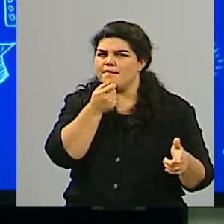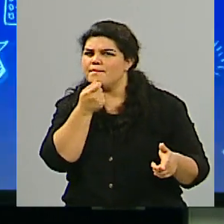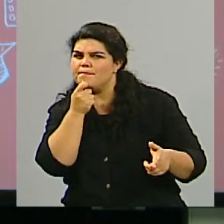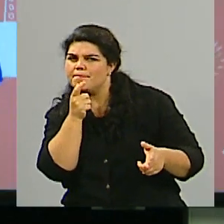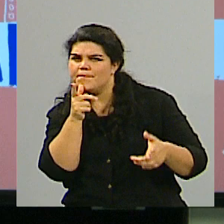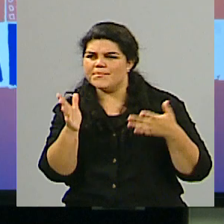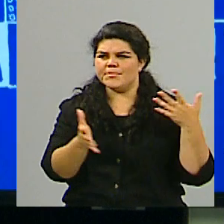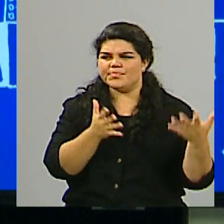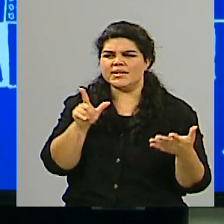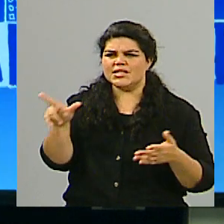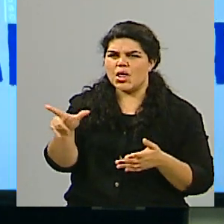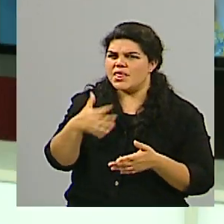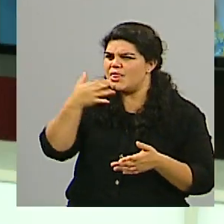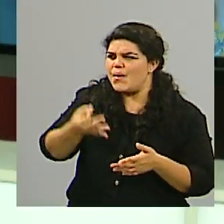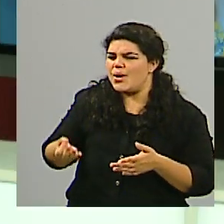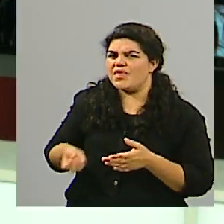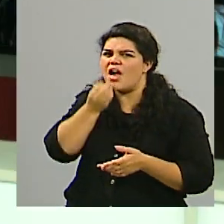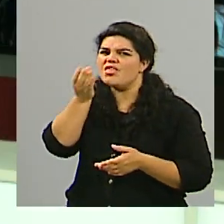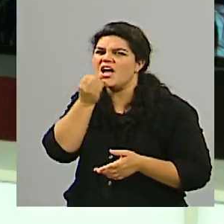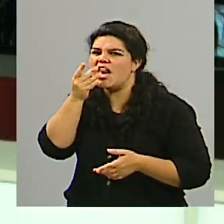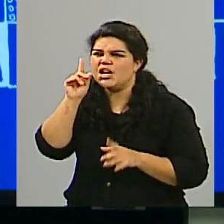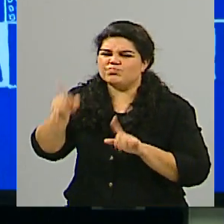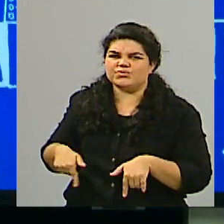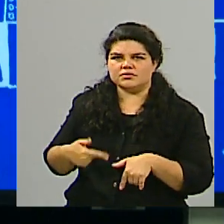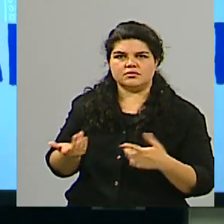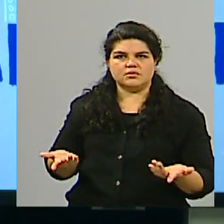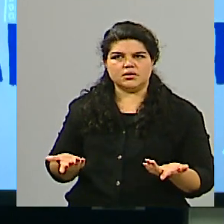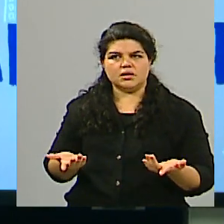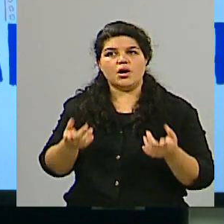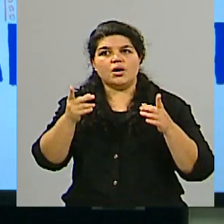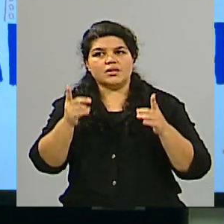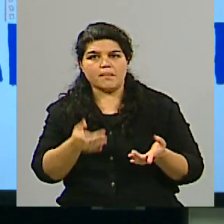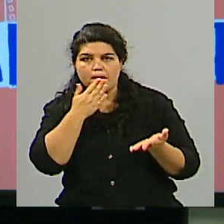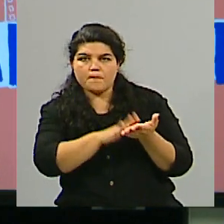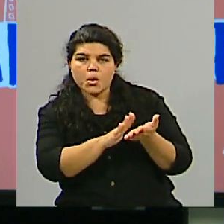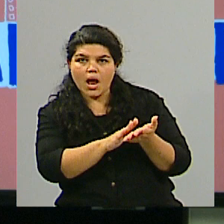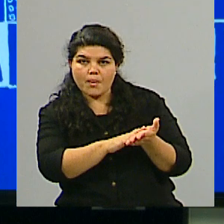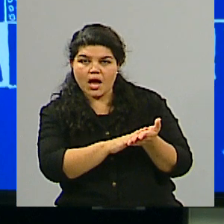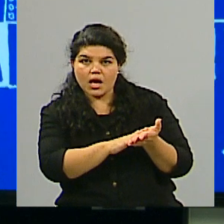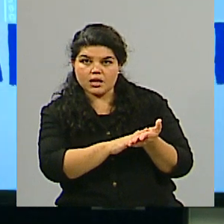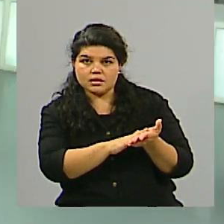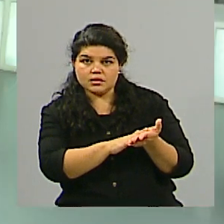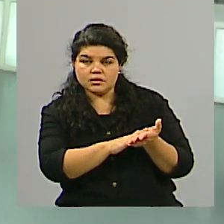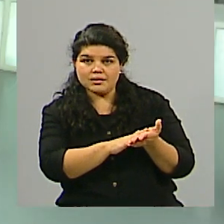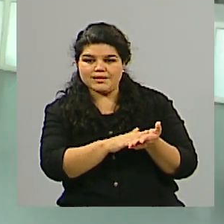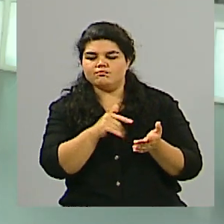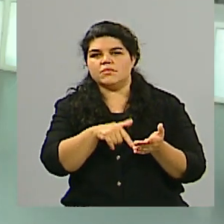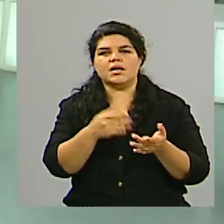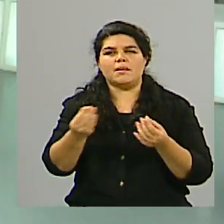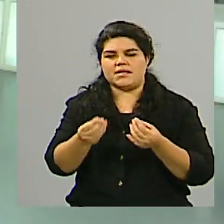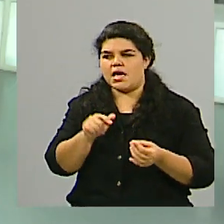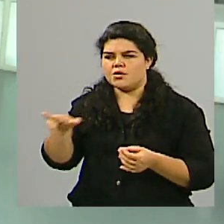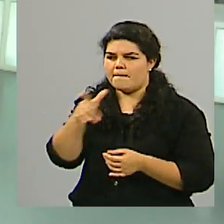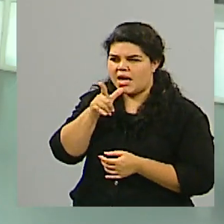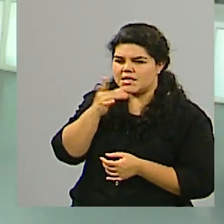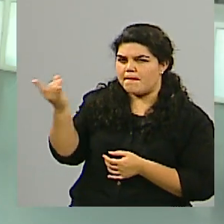Telma respecto de que él la accedió carnalmente, o interpretando la misma prueba con enfoque de géneros y entendiendo que el